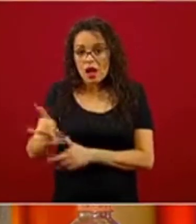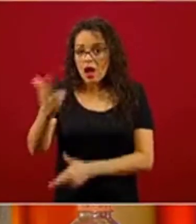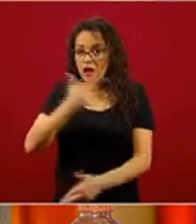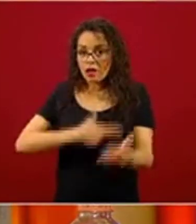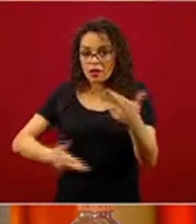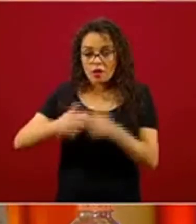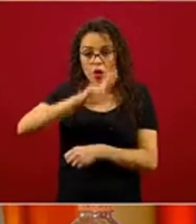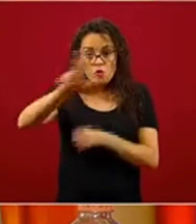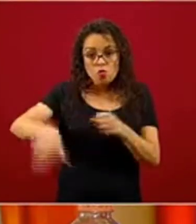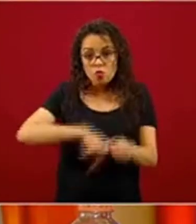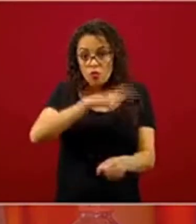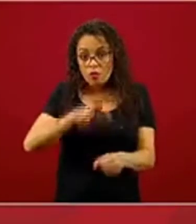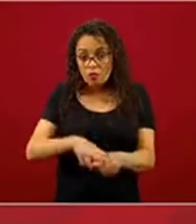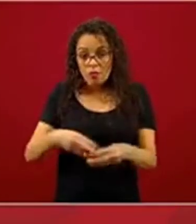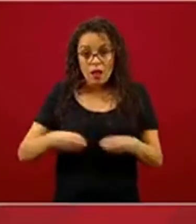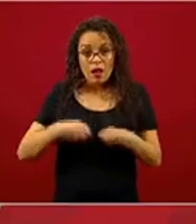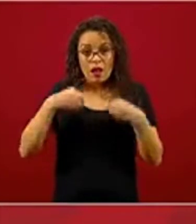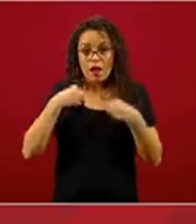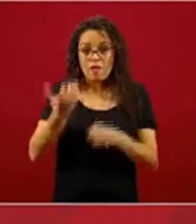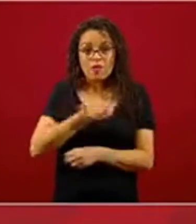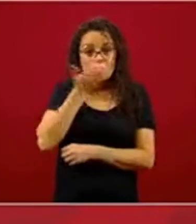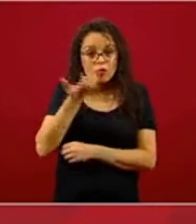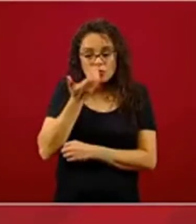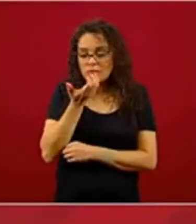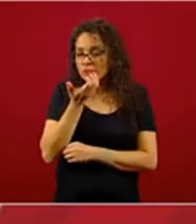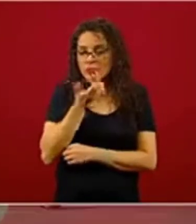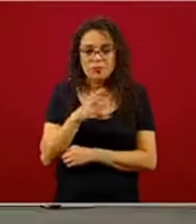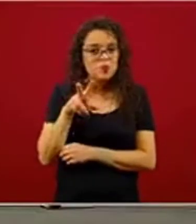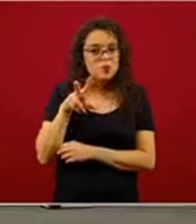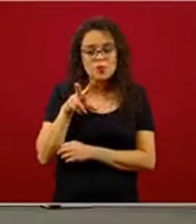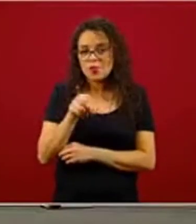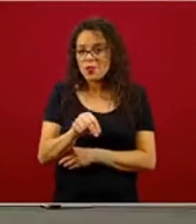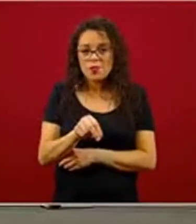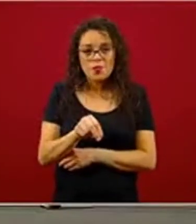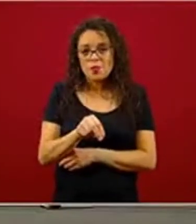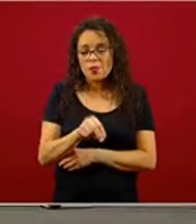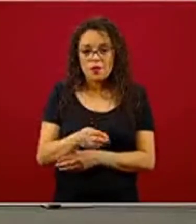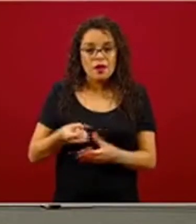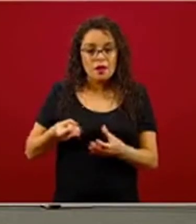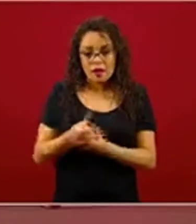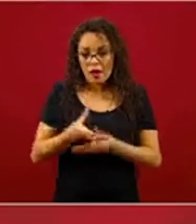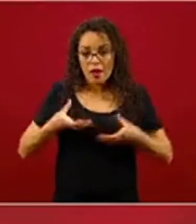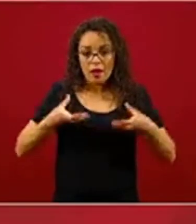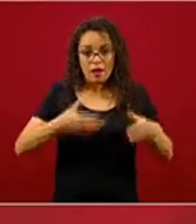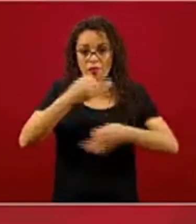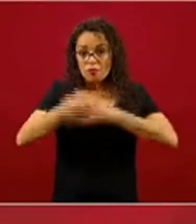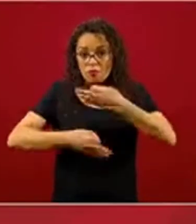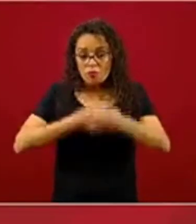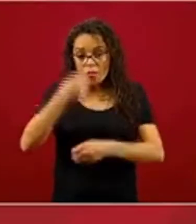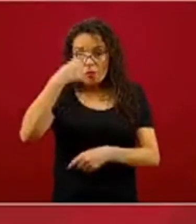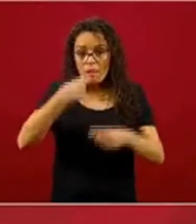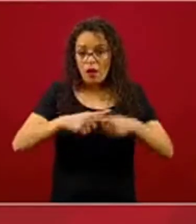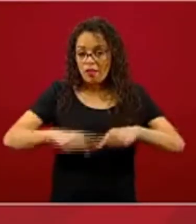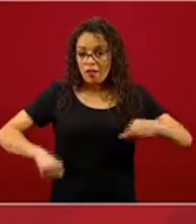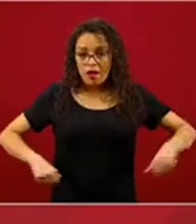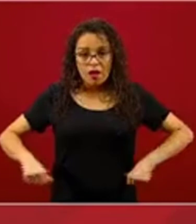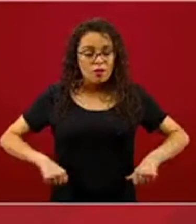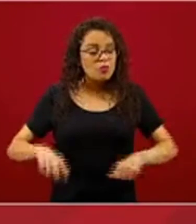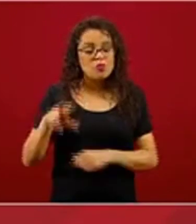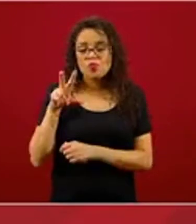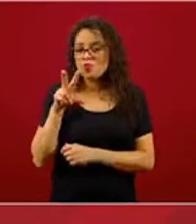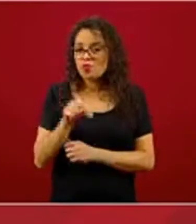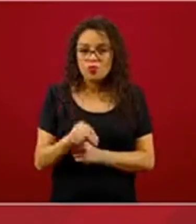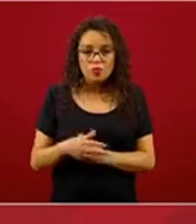la normalidad y que salimos todos a la calle y que salimos a hacer todas las actividades. Ese es el propósito